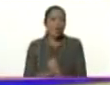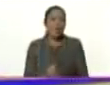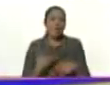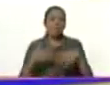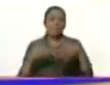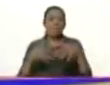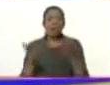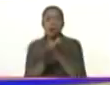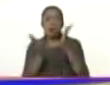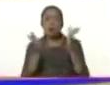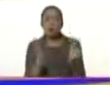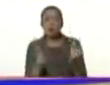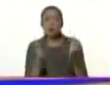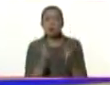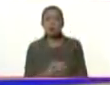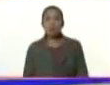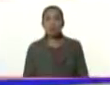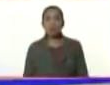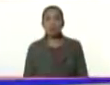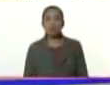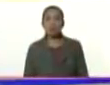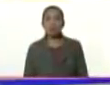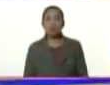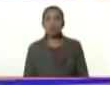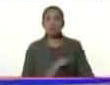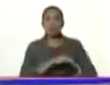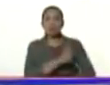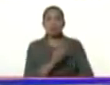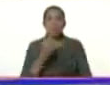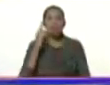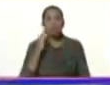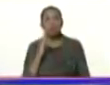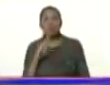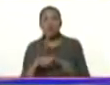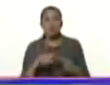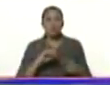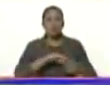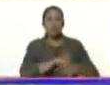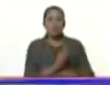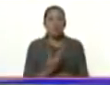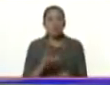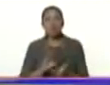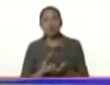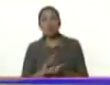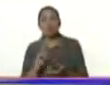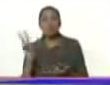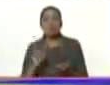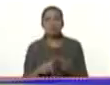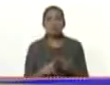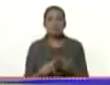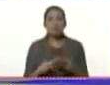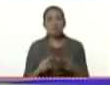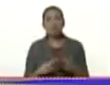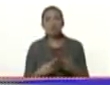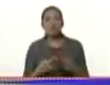los estudiantes de la Universidad Bolivariana, de la Universidad Central, de la UNEFA y de